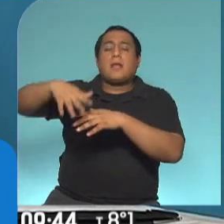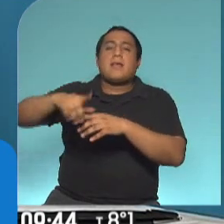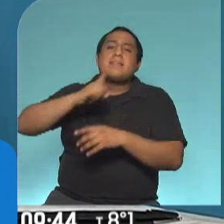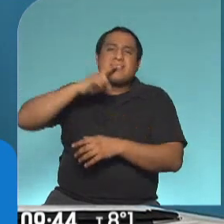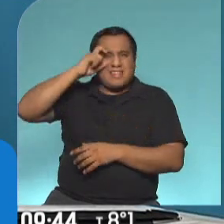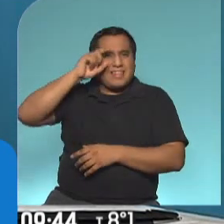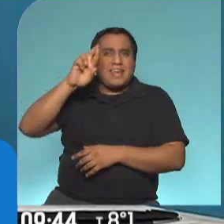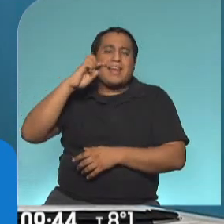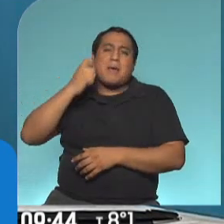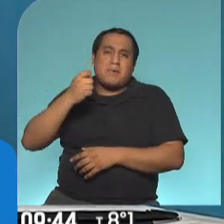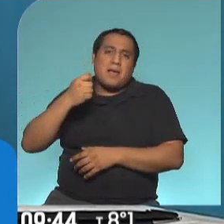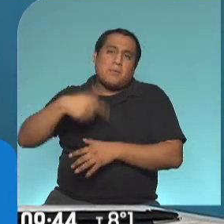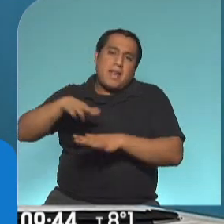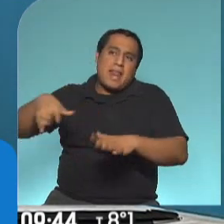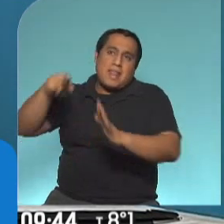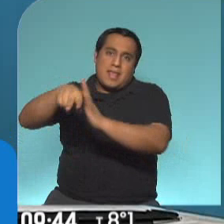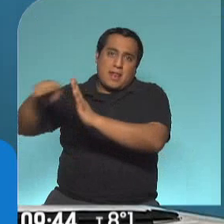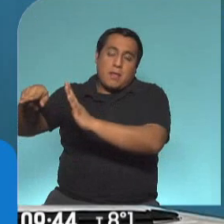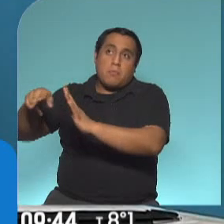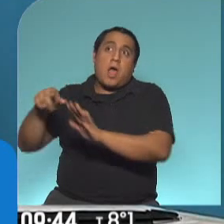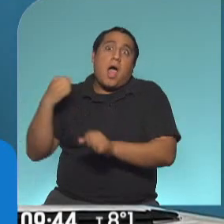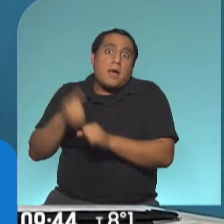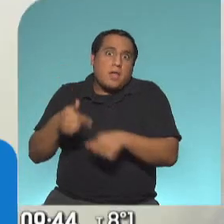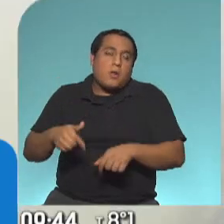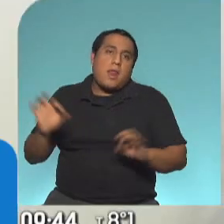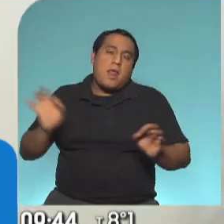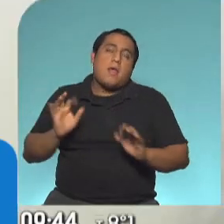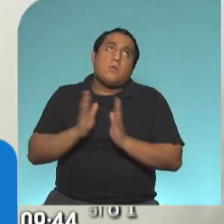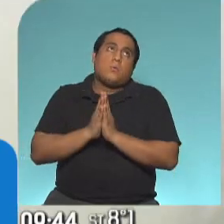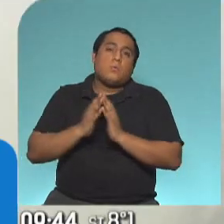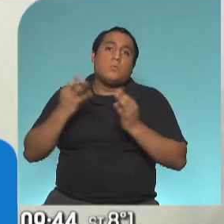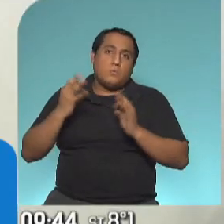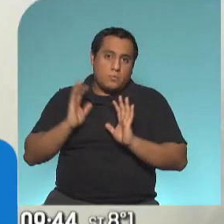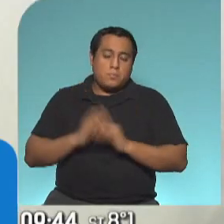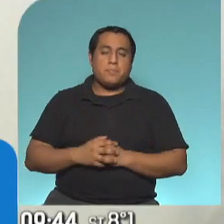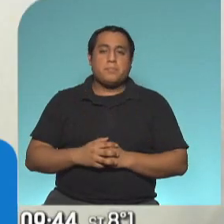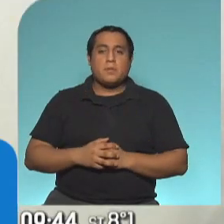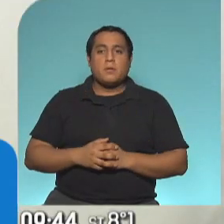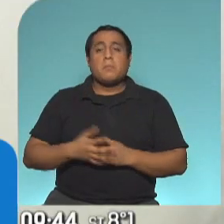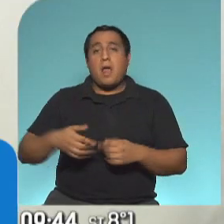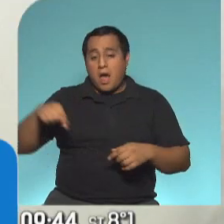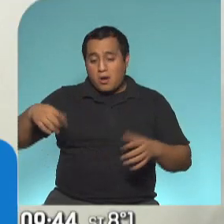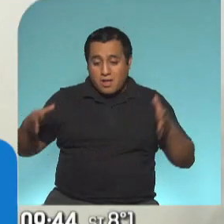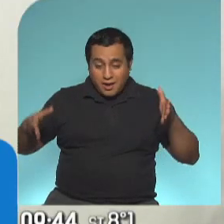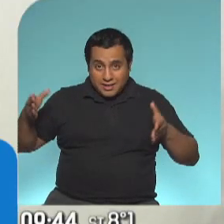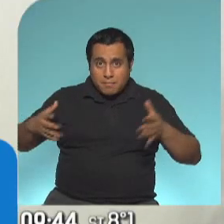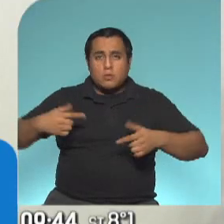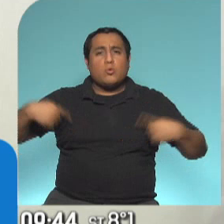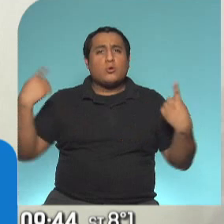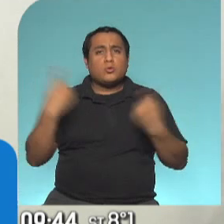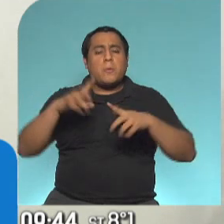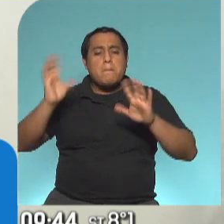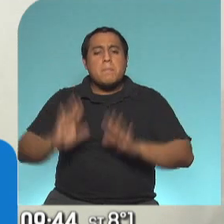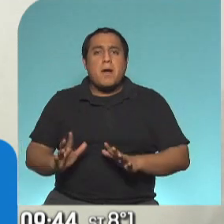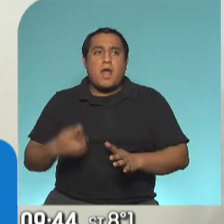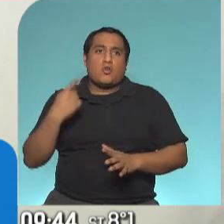intensiva pediátrica que afortunadamente aún no hemos tenido que utilizar este tiempo de preparación para la